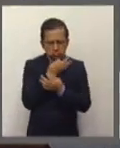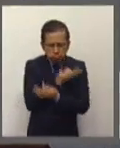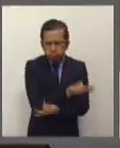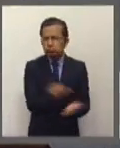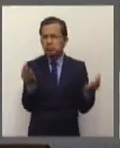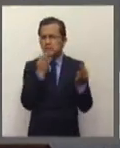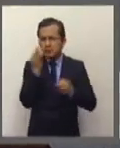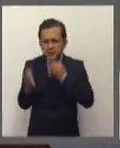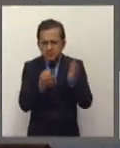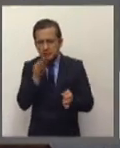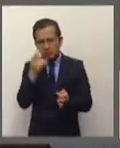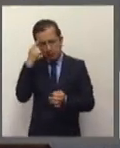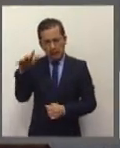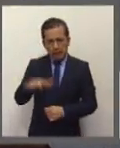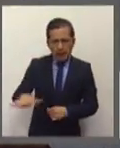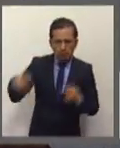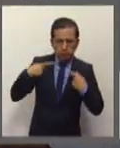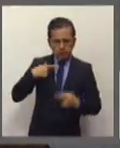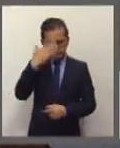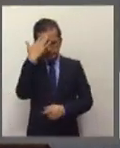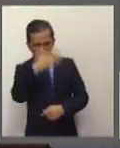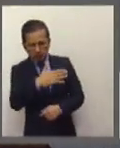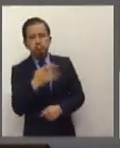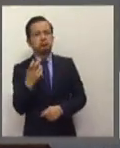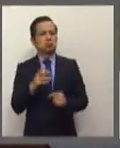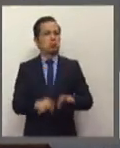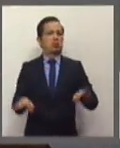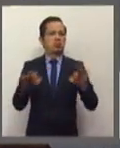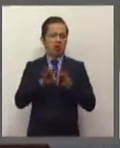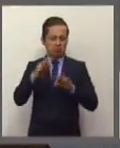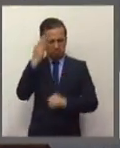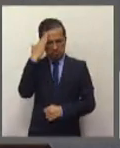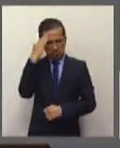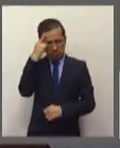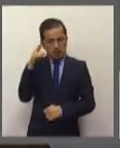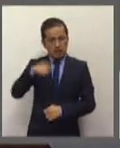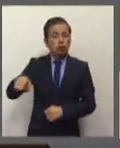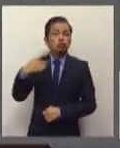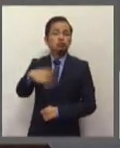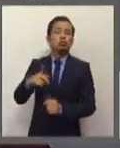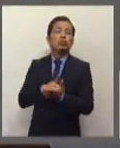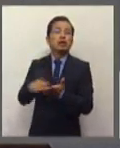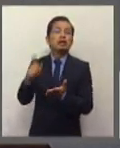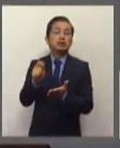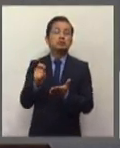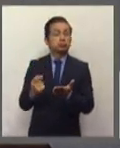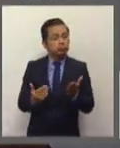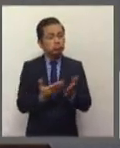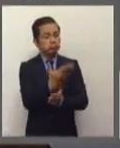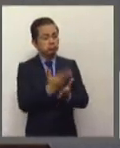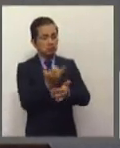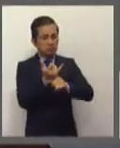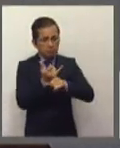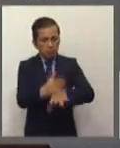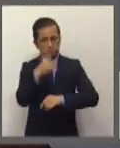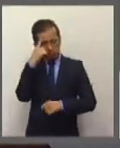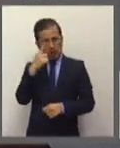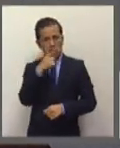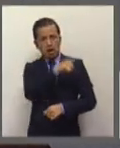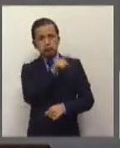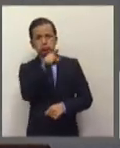es indispensable para garantizar el derecho a la información sobre el contenido y el alcance de las determinaciones que toman los poderes de